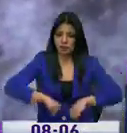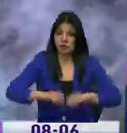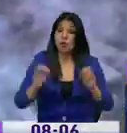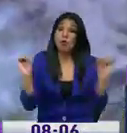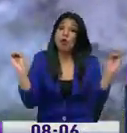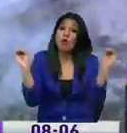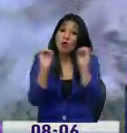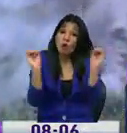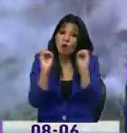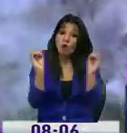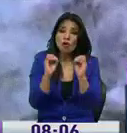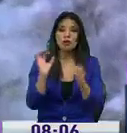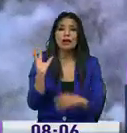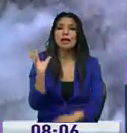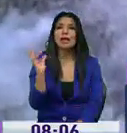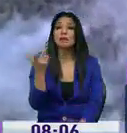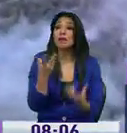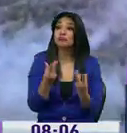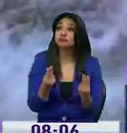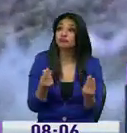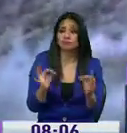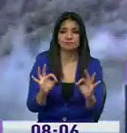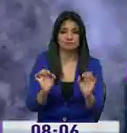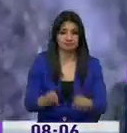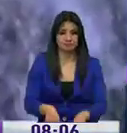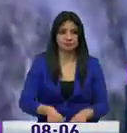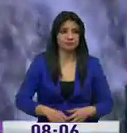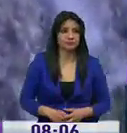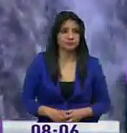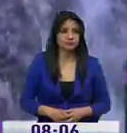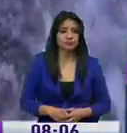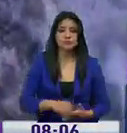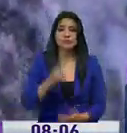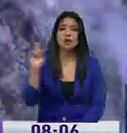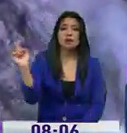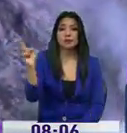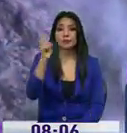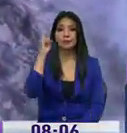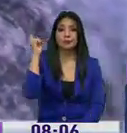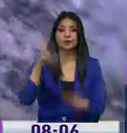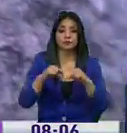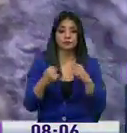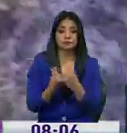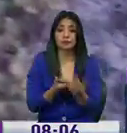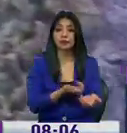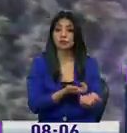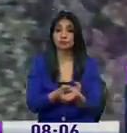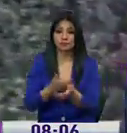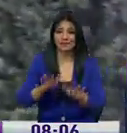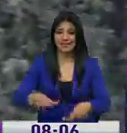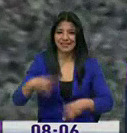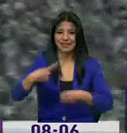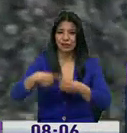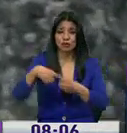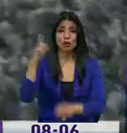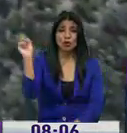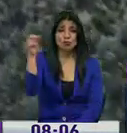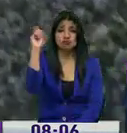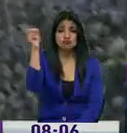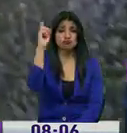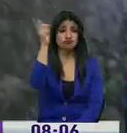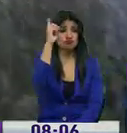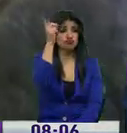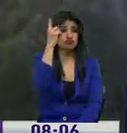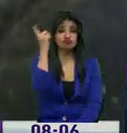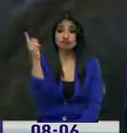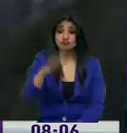hasta que las condiciones climáticas lo permitan. El helicóptero del Cuerpo de Bomberos del Distrito Metropolitano de Quito